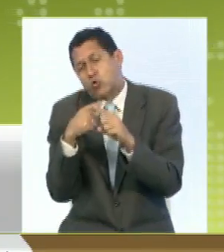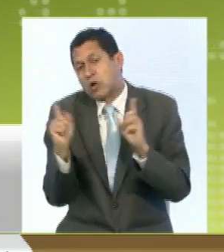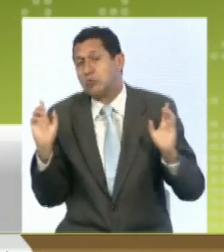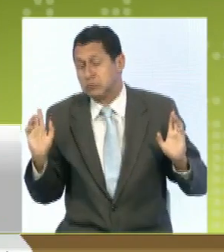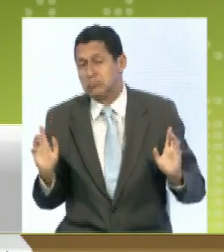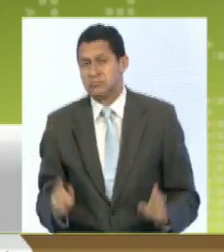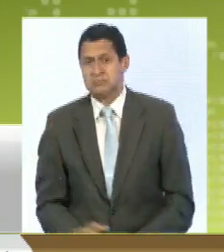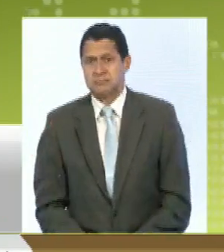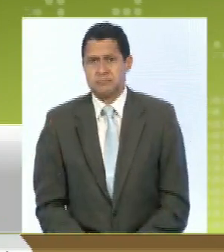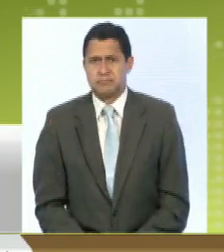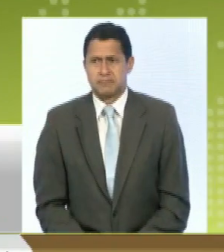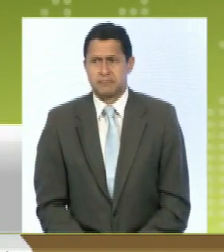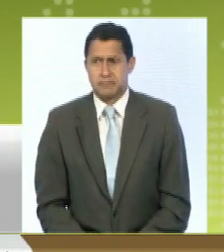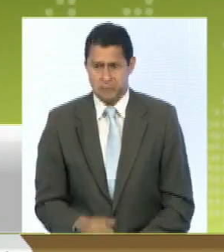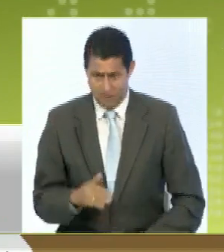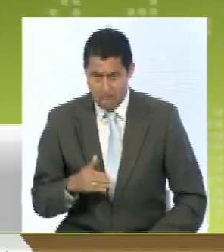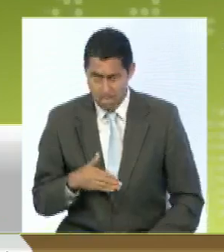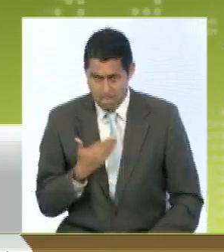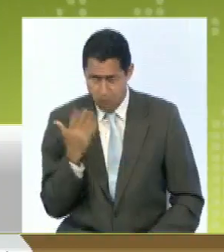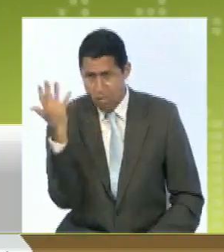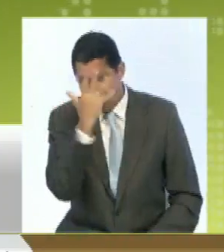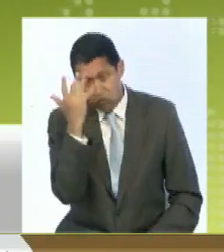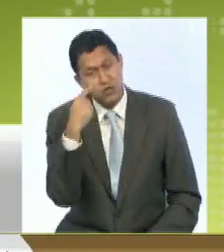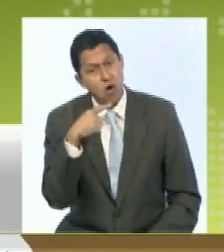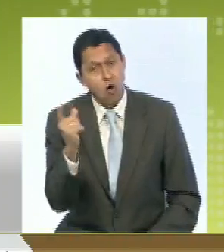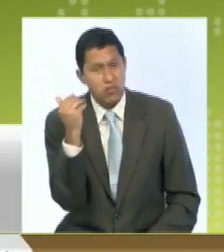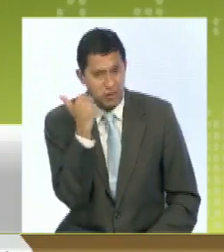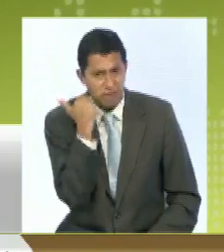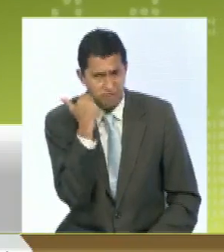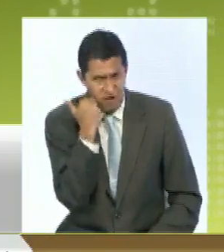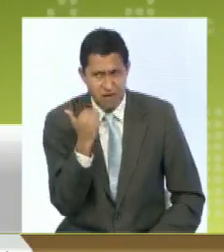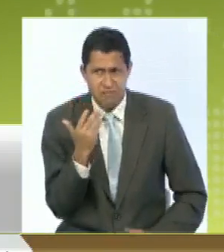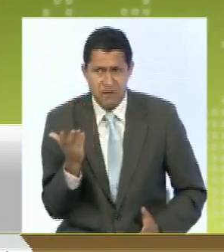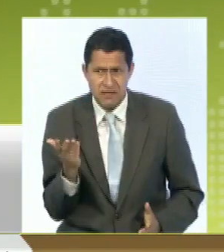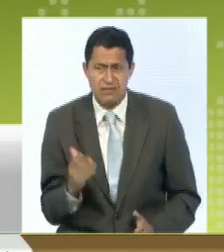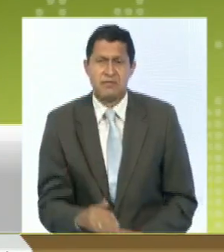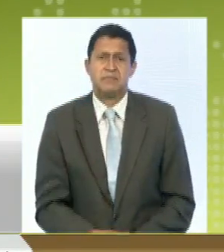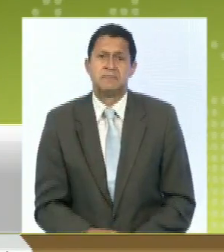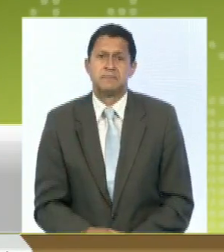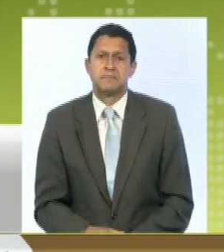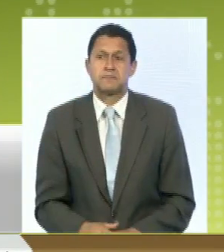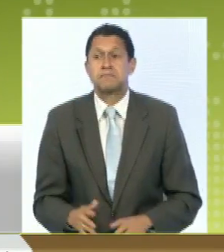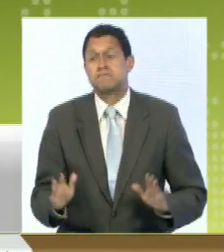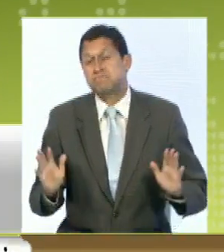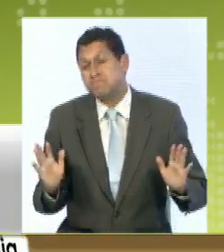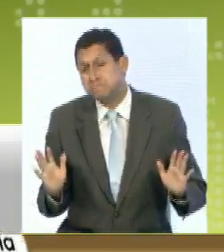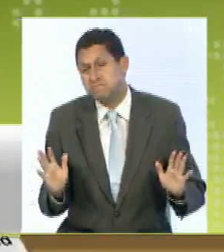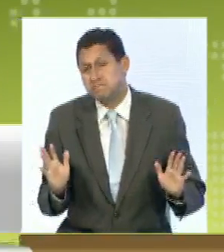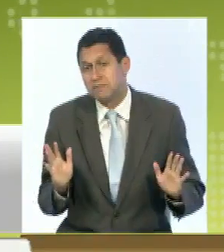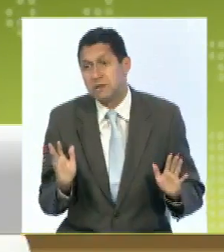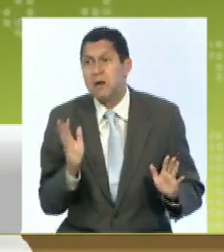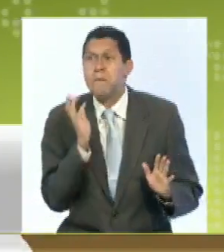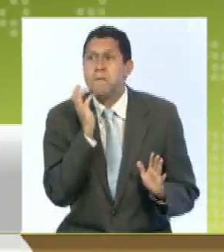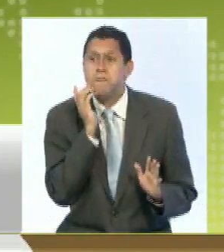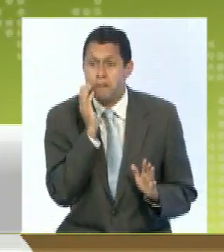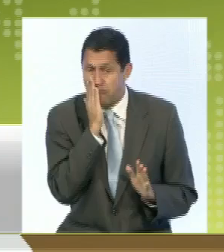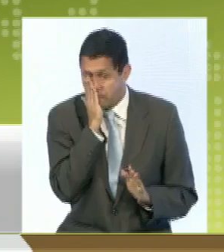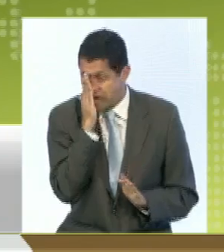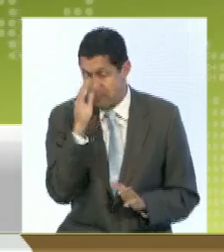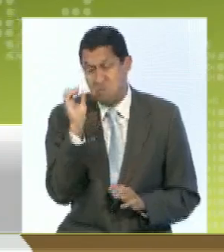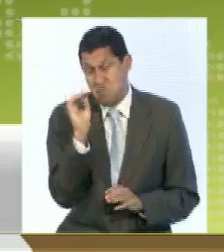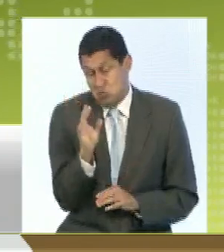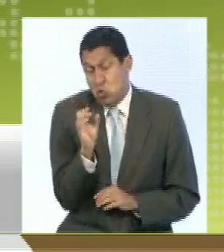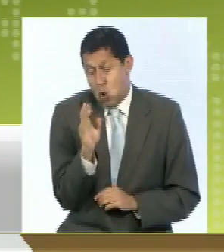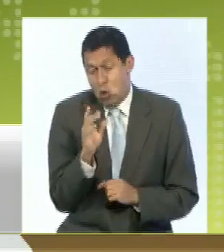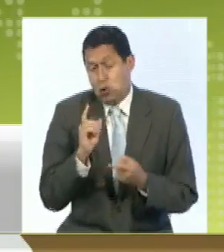también que tenemos que tener presente podría confundirse con otro tipo de patología la varicosas bueno mira cuando tú tienes tiene el dolor él llega al